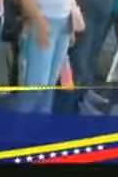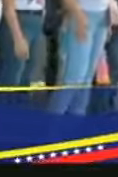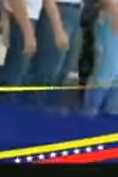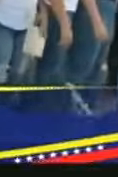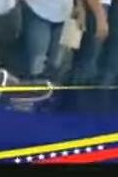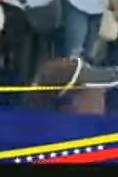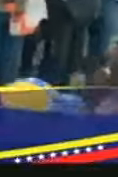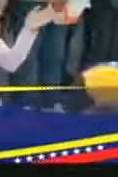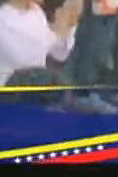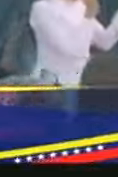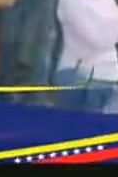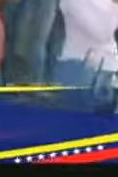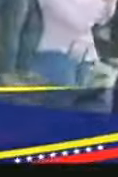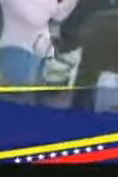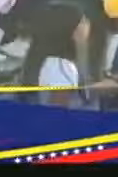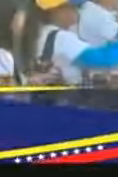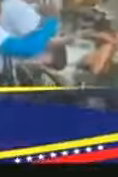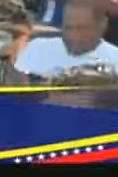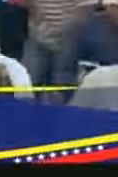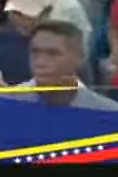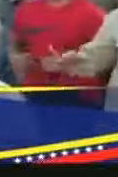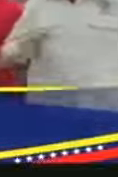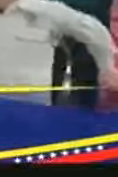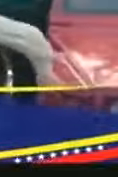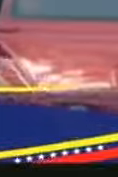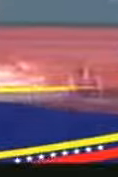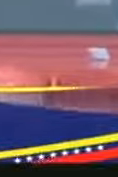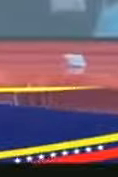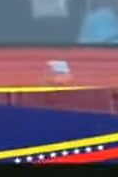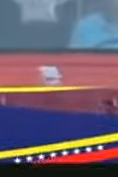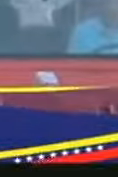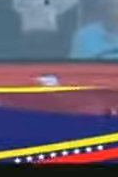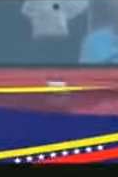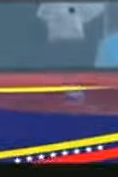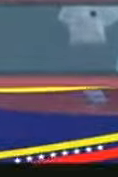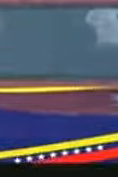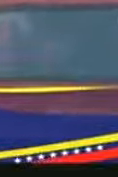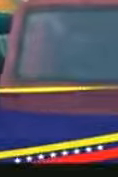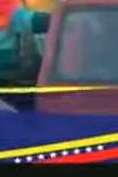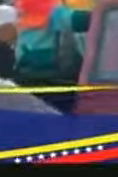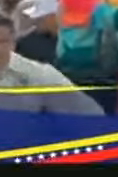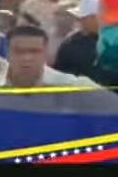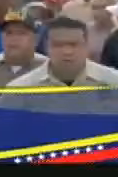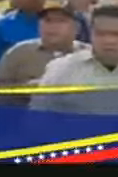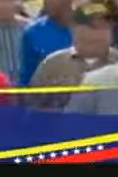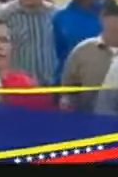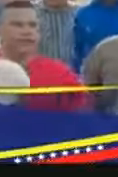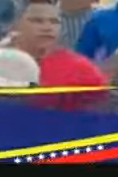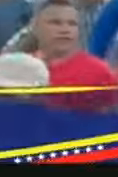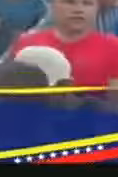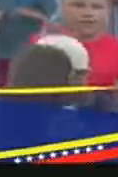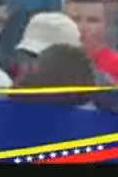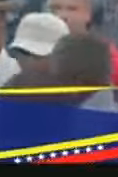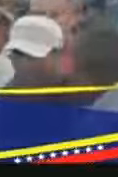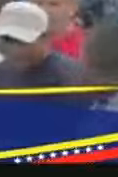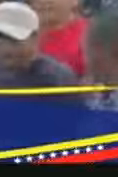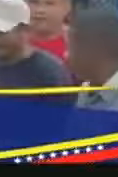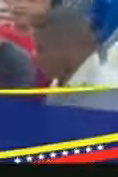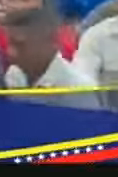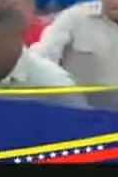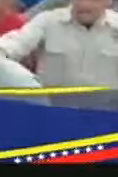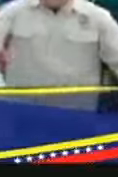el comandante Hugo Chávez, que le dejó y le encomendó una tarea histórica y simbólica que en el